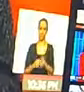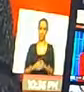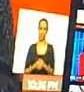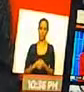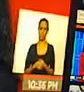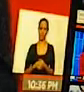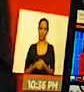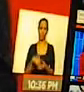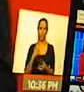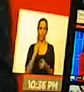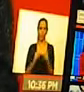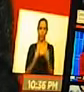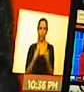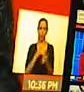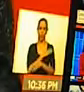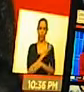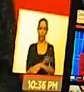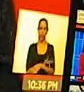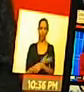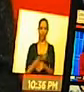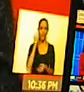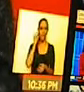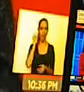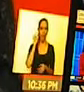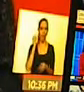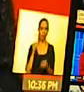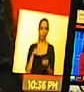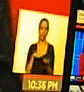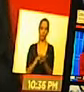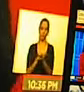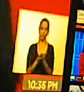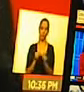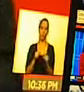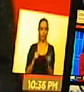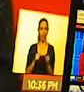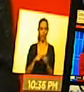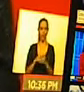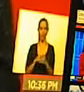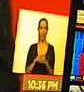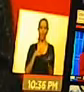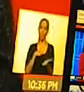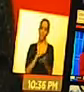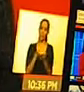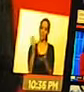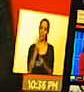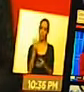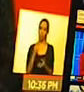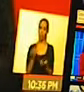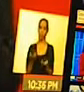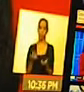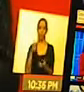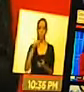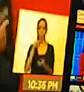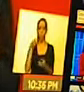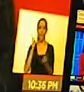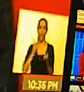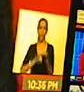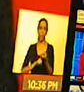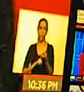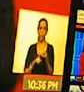muy fuertes en vísperas del Día de la Mujer sobre este caso por el chalequeo, pero eso le pasa a los compañeros que se buscan esposas